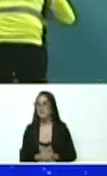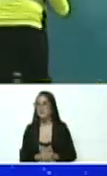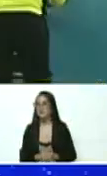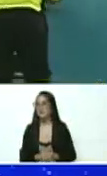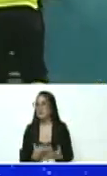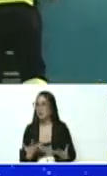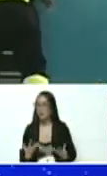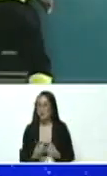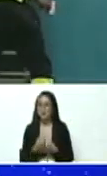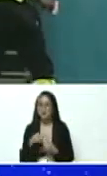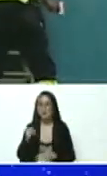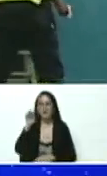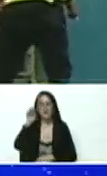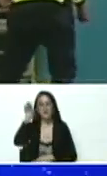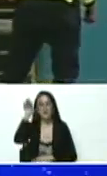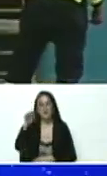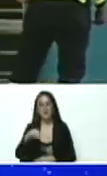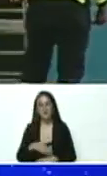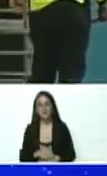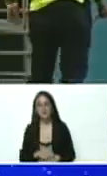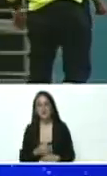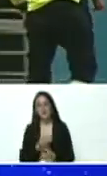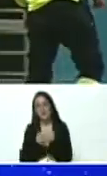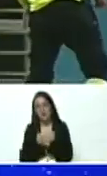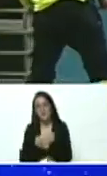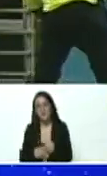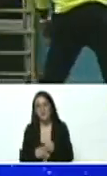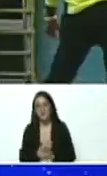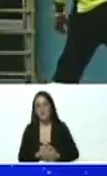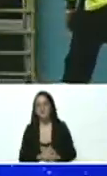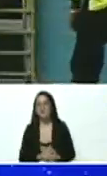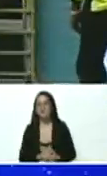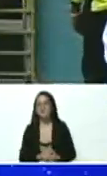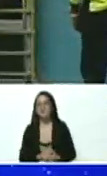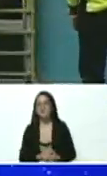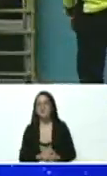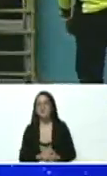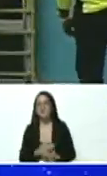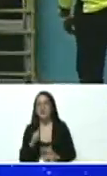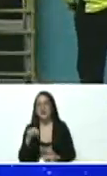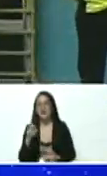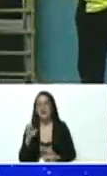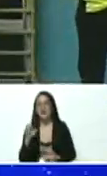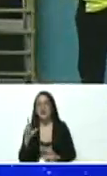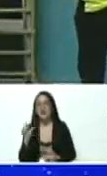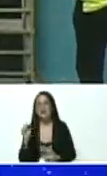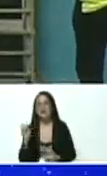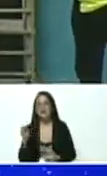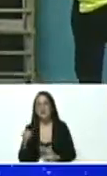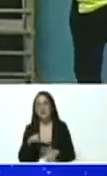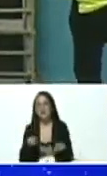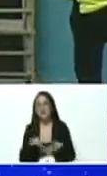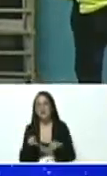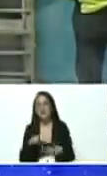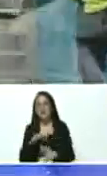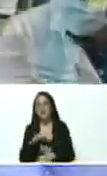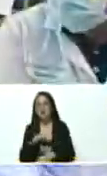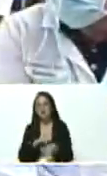Vamos juntos hacia el futuro, con amor. A Nelson Pulido Aguilera, coordinador de la misión